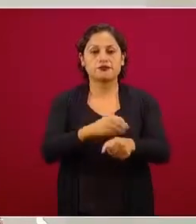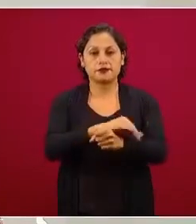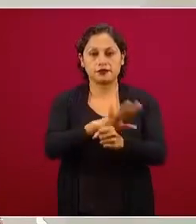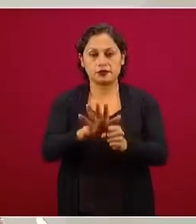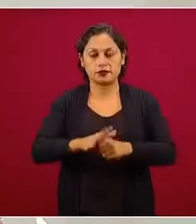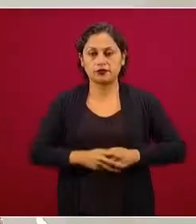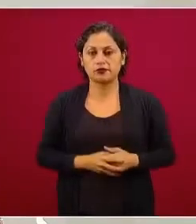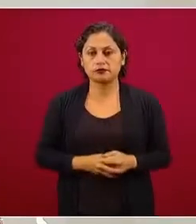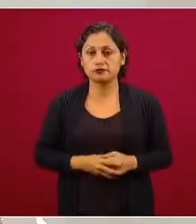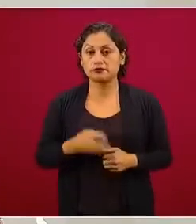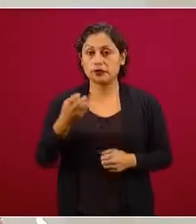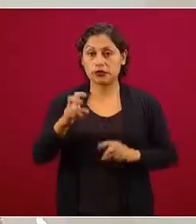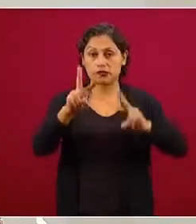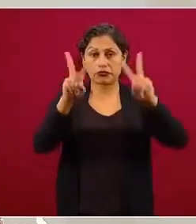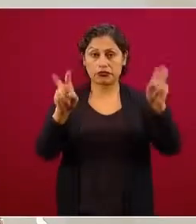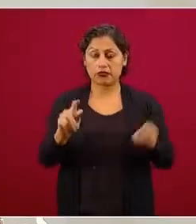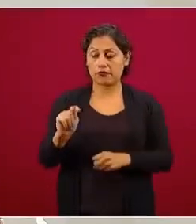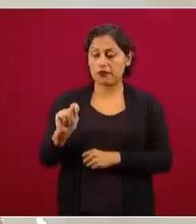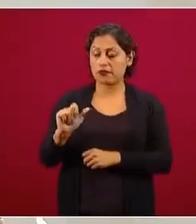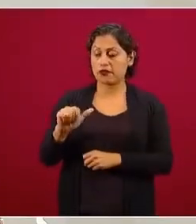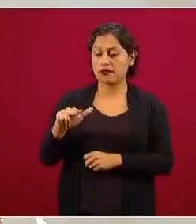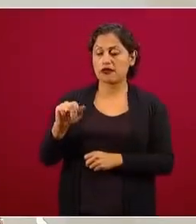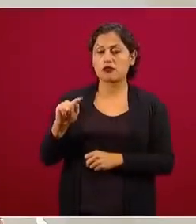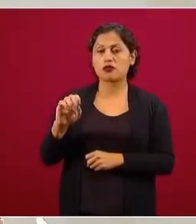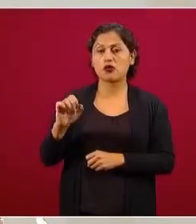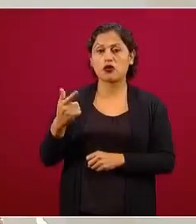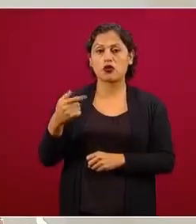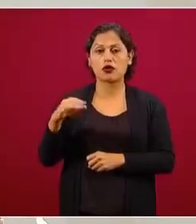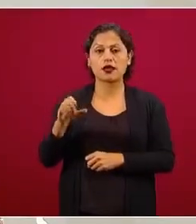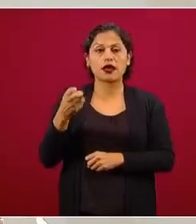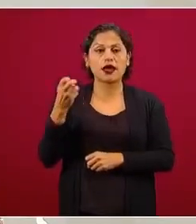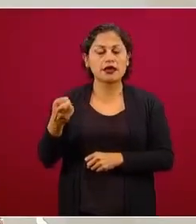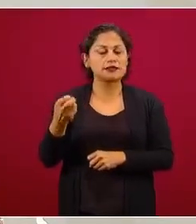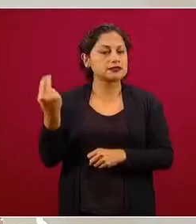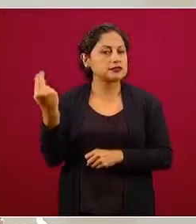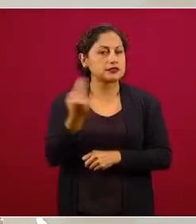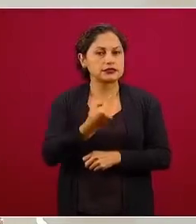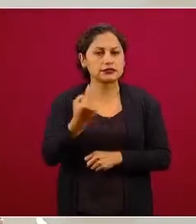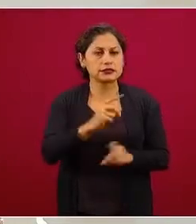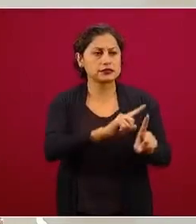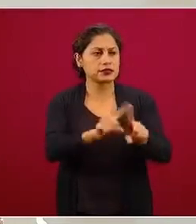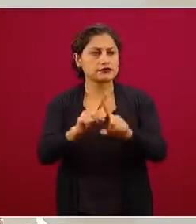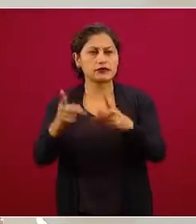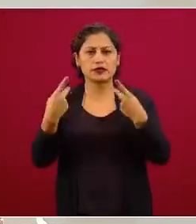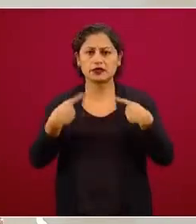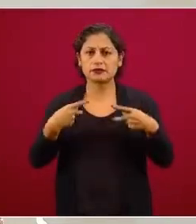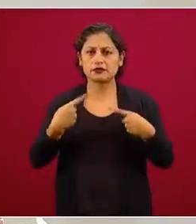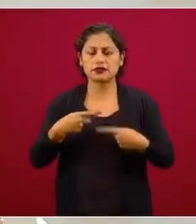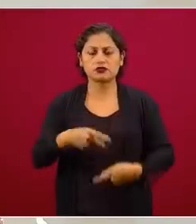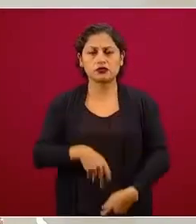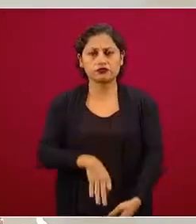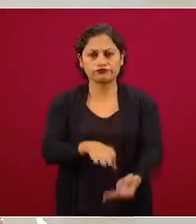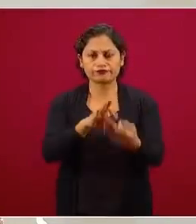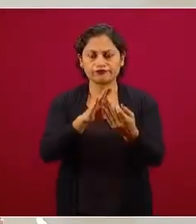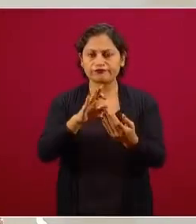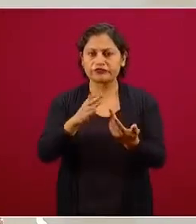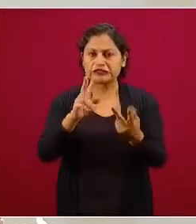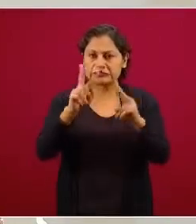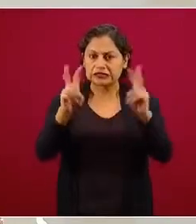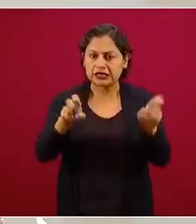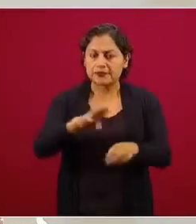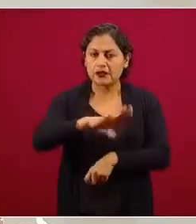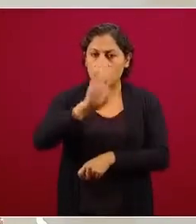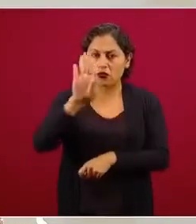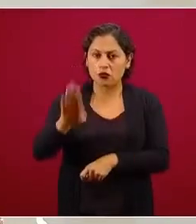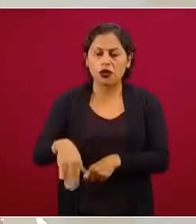de la tanatología es necesario para cualquier profesional de la salud que se enfrenta todos los días a la muerte. Todos los días, en cualquier